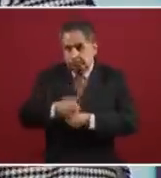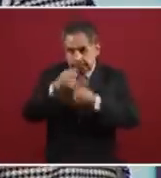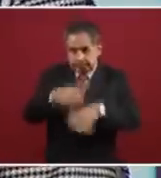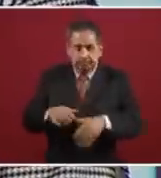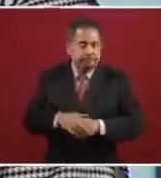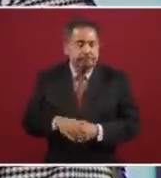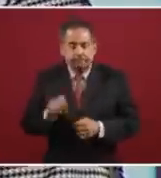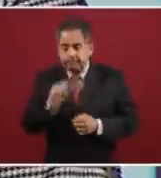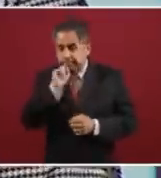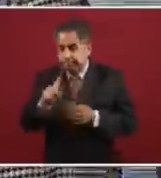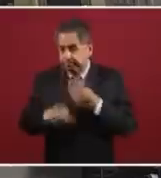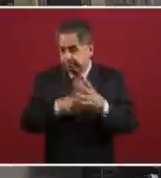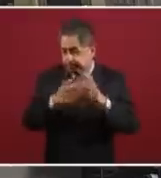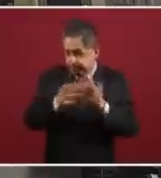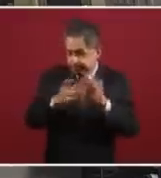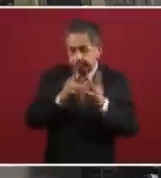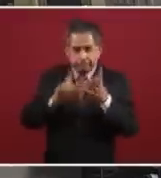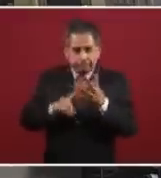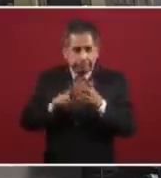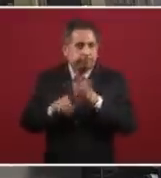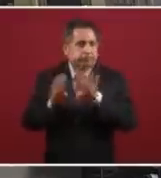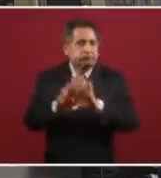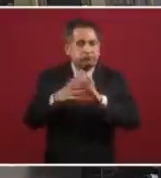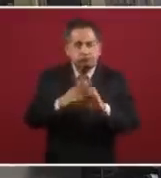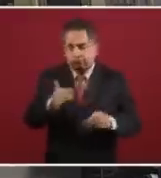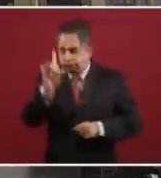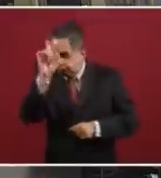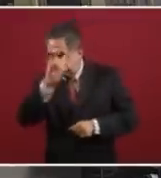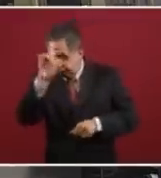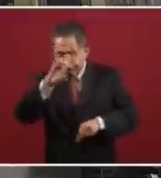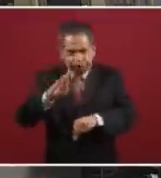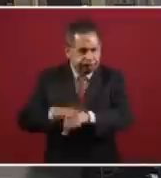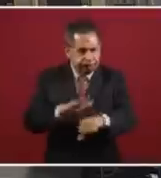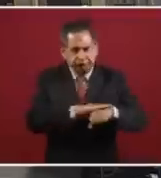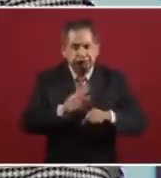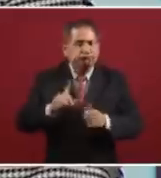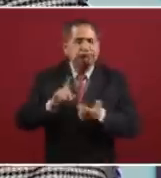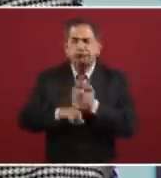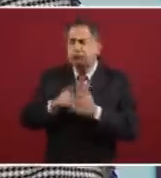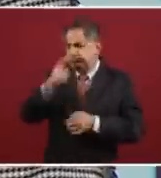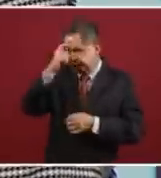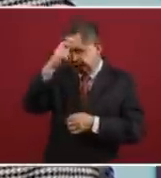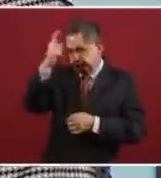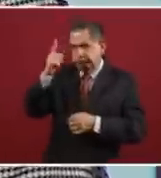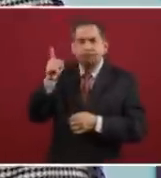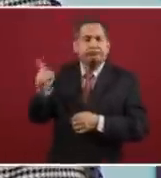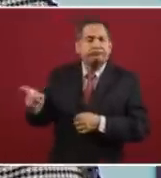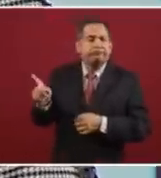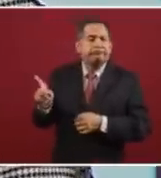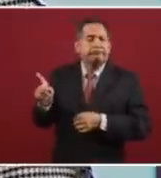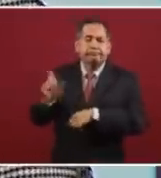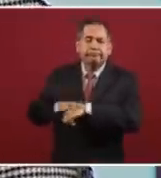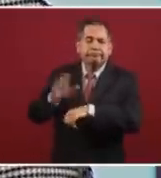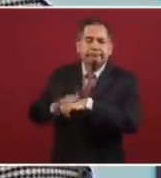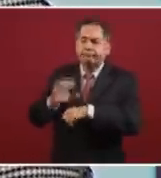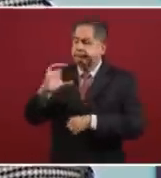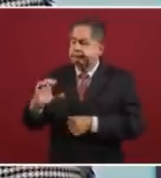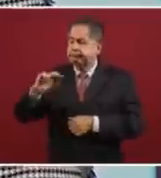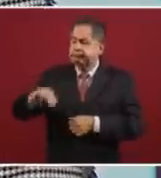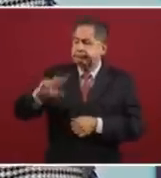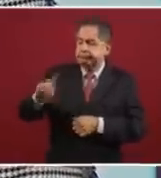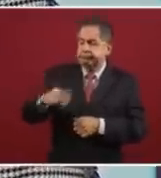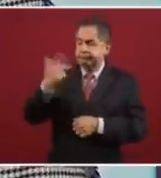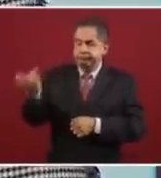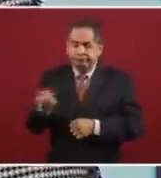Así también vamos a dar cuenta de las recomendaciones emitidas y de las quejas ante la Comisión Nacional